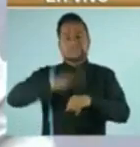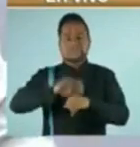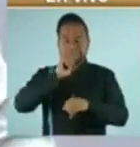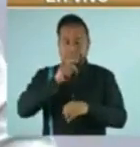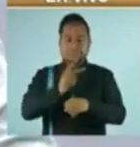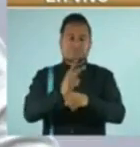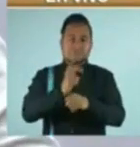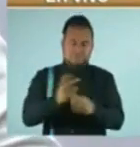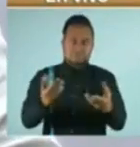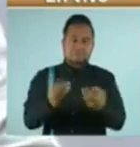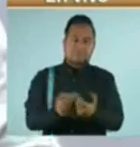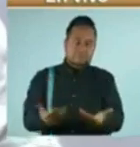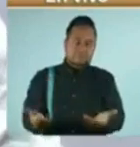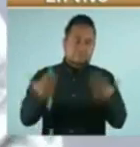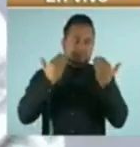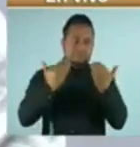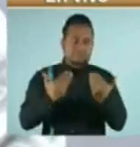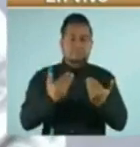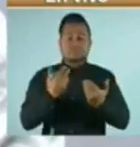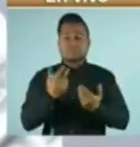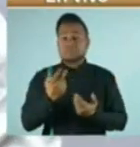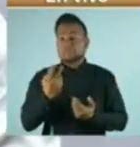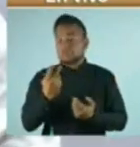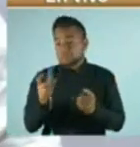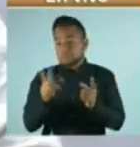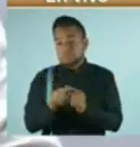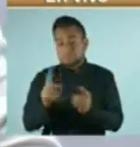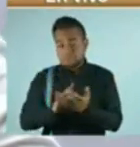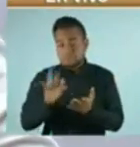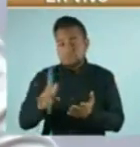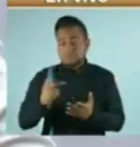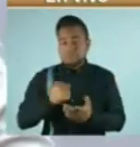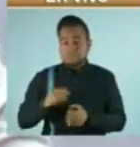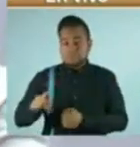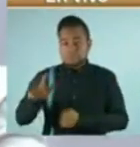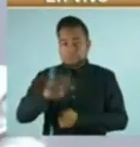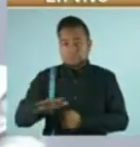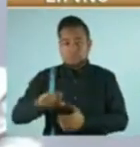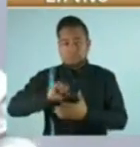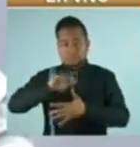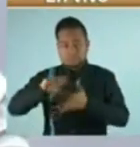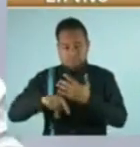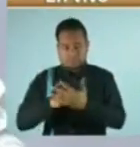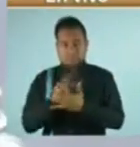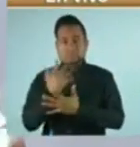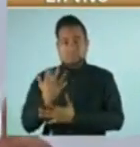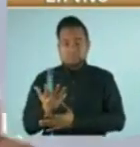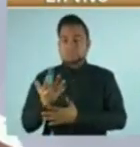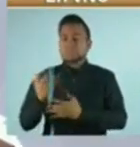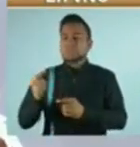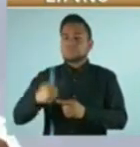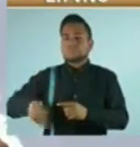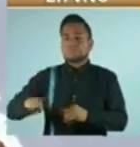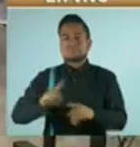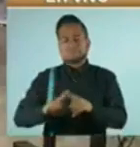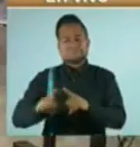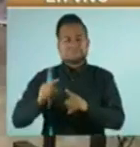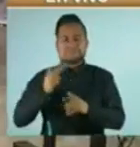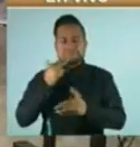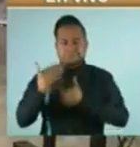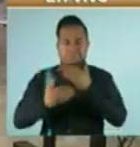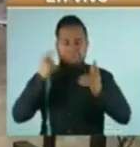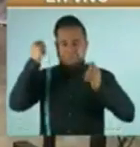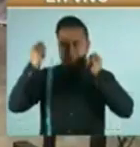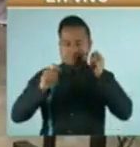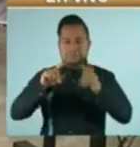invito a que estemos ahí presentes. Pues muchas gracias en nombre del pueblo de San José del Pacífico, en nombre de todos los prestadores de servicios de San